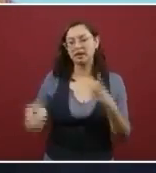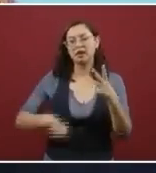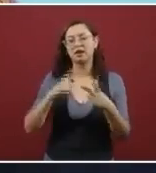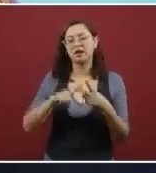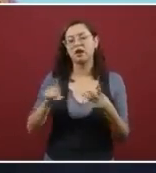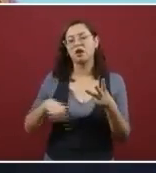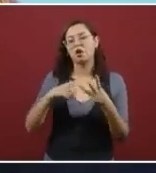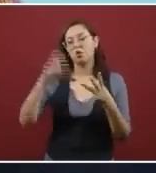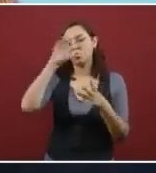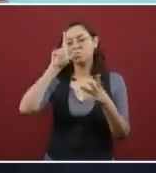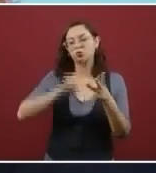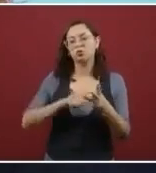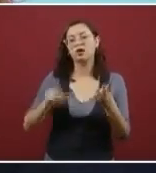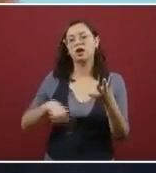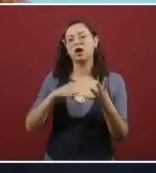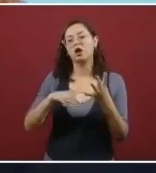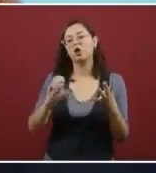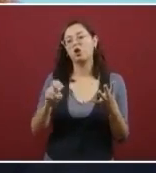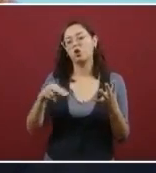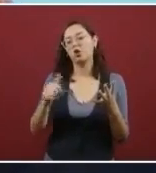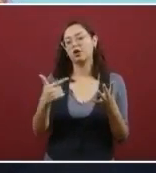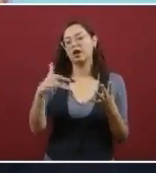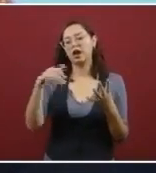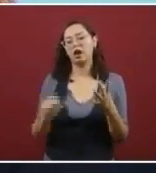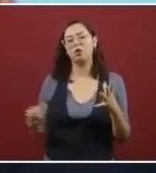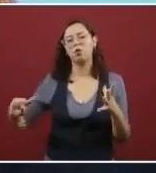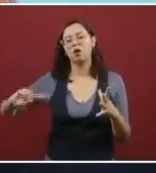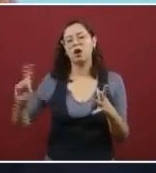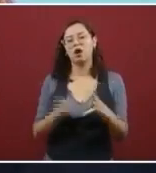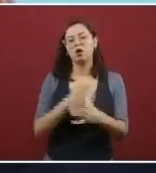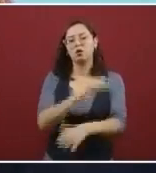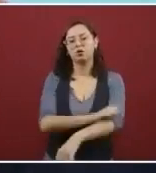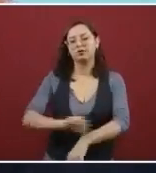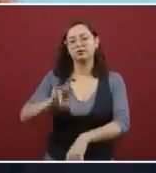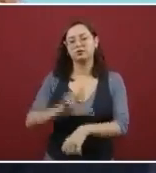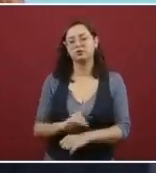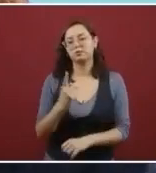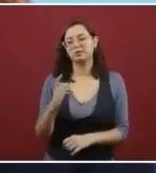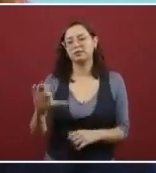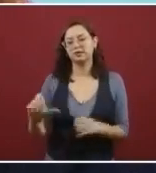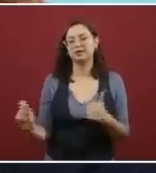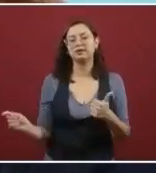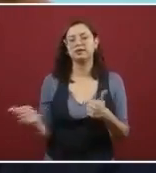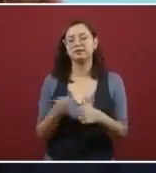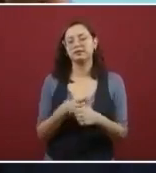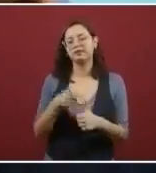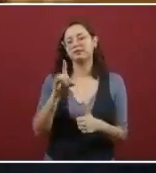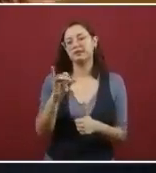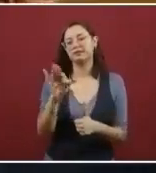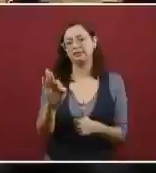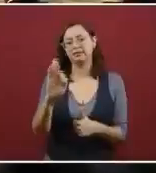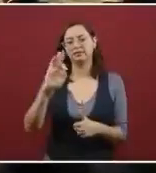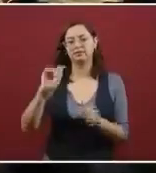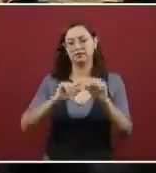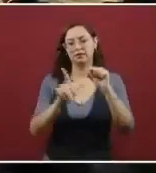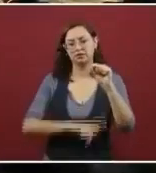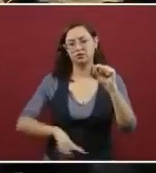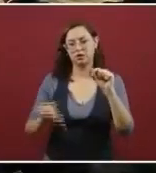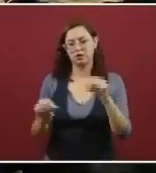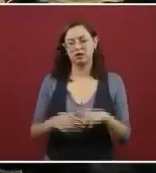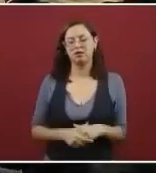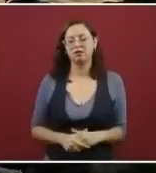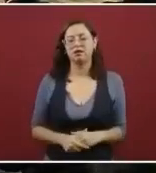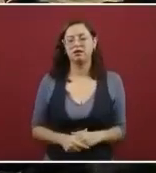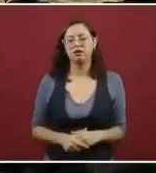del Agua, Petróleos Mexicanos, la Coordinación Nacional de Protección Civil y el DIF Nacional. Las acciones